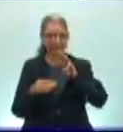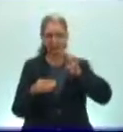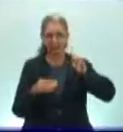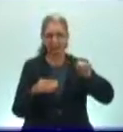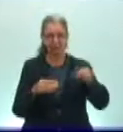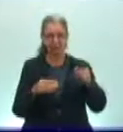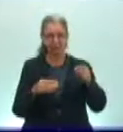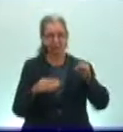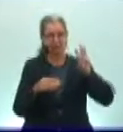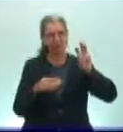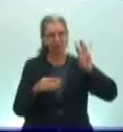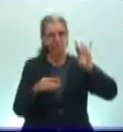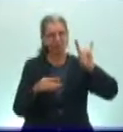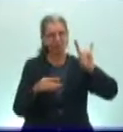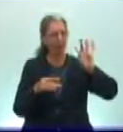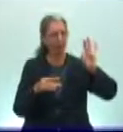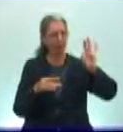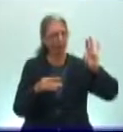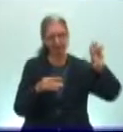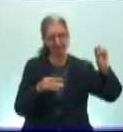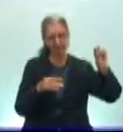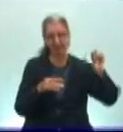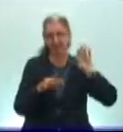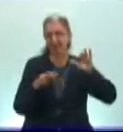valor aproximado de